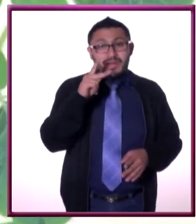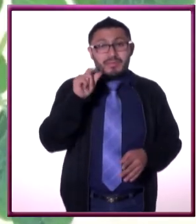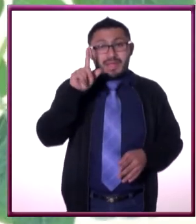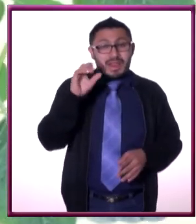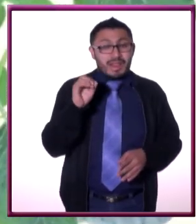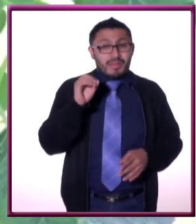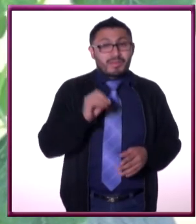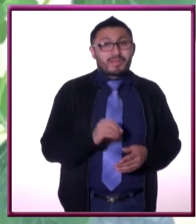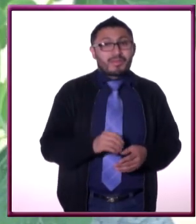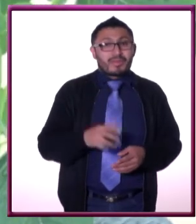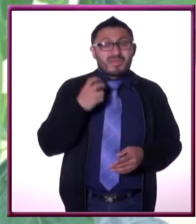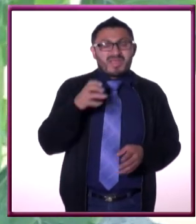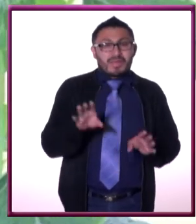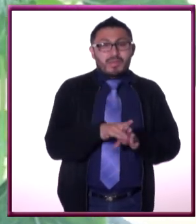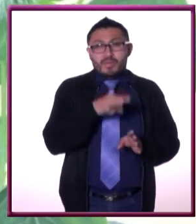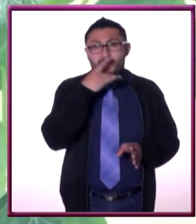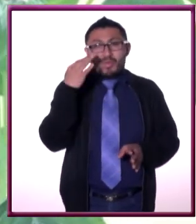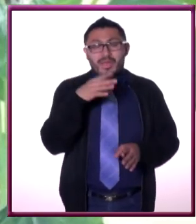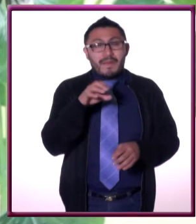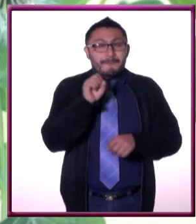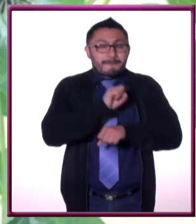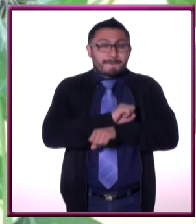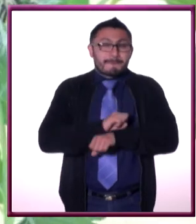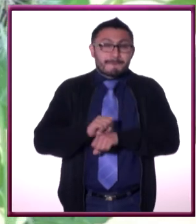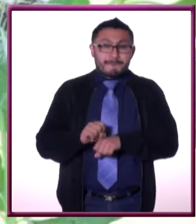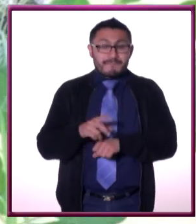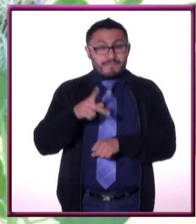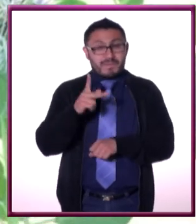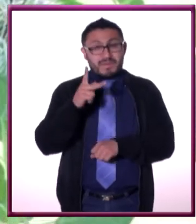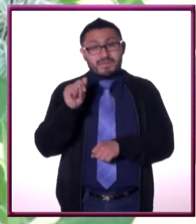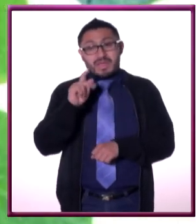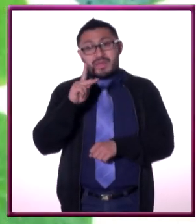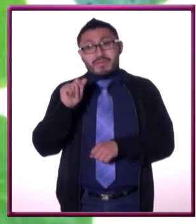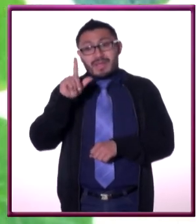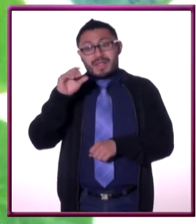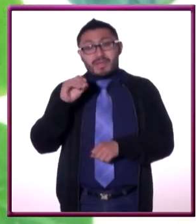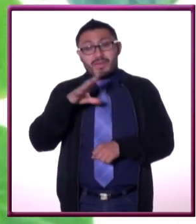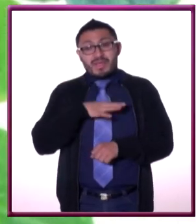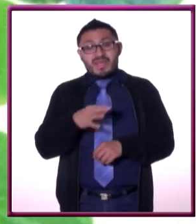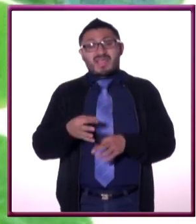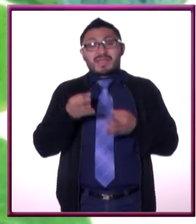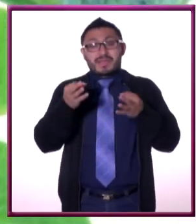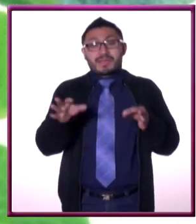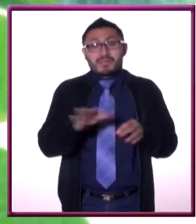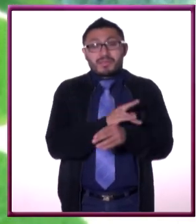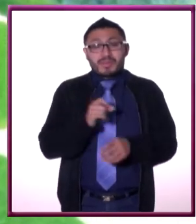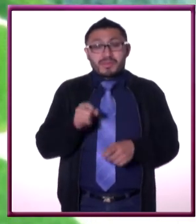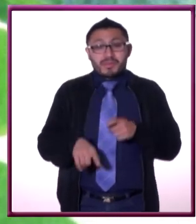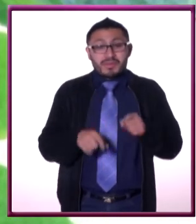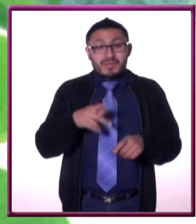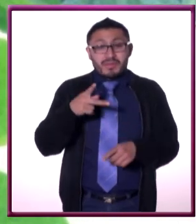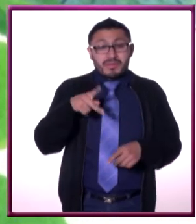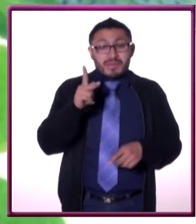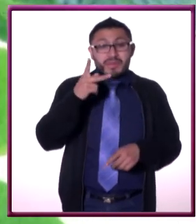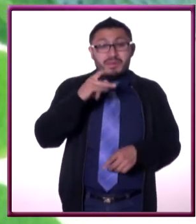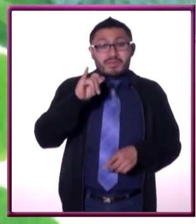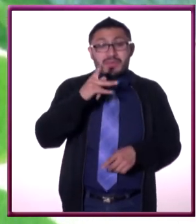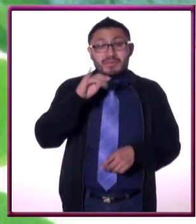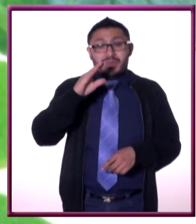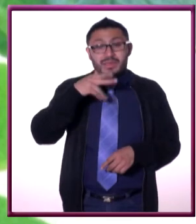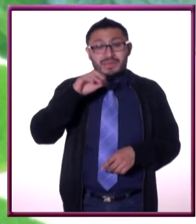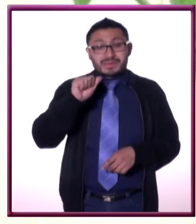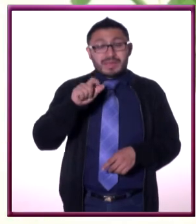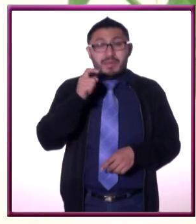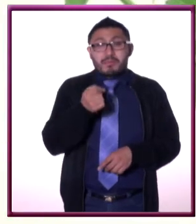pápalo, Ujú. que es un sabor un poco más suavecito, pero el pápalo lo tenemos disponible porque es cultivado, ¿no? Pero la pipicha se cultiva